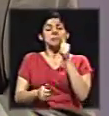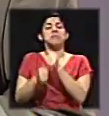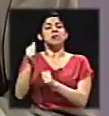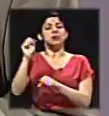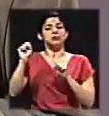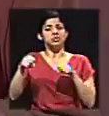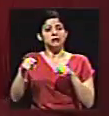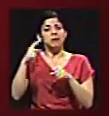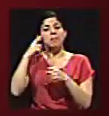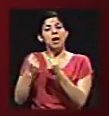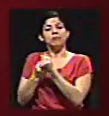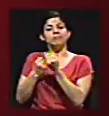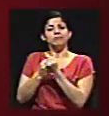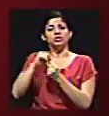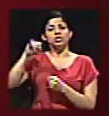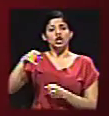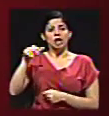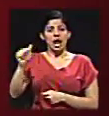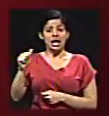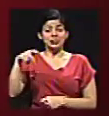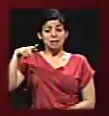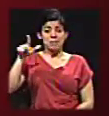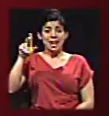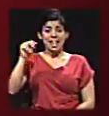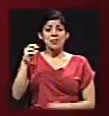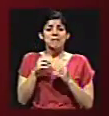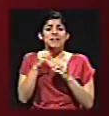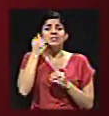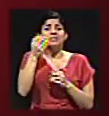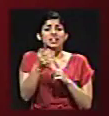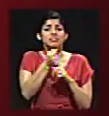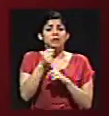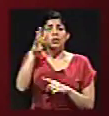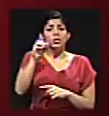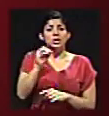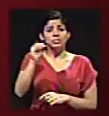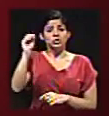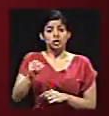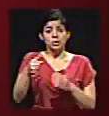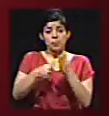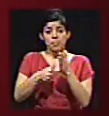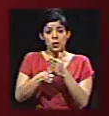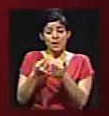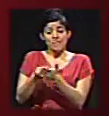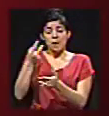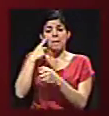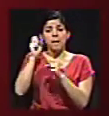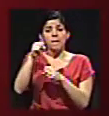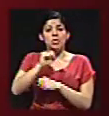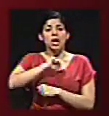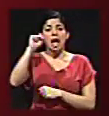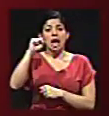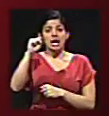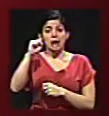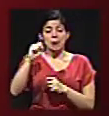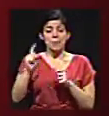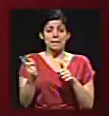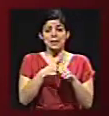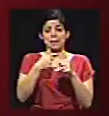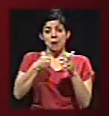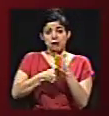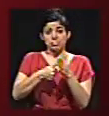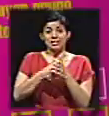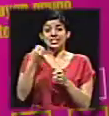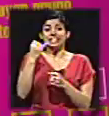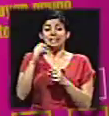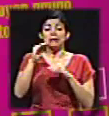posibilidades para Johnny Araya. Al PLN se le facilitaría alcanzar el 40% de votos válidos para ganar en primera ronda si menos